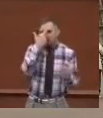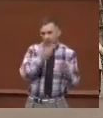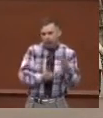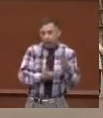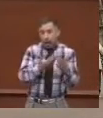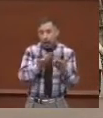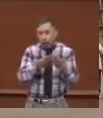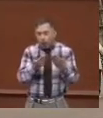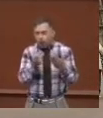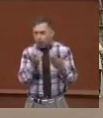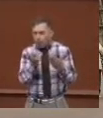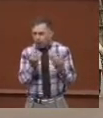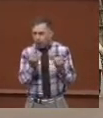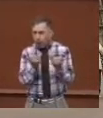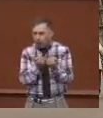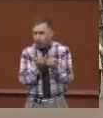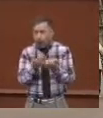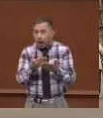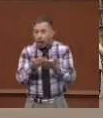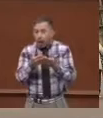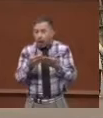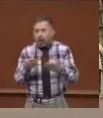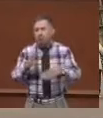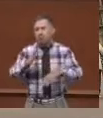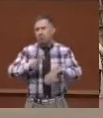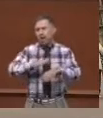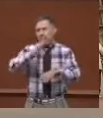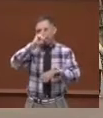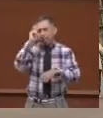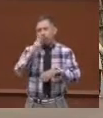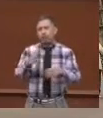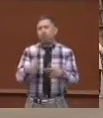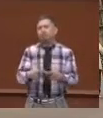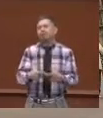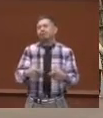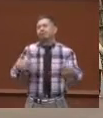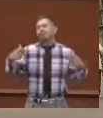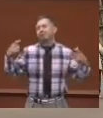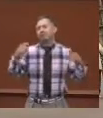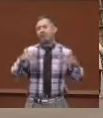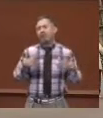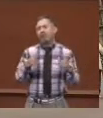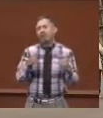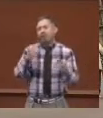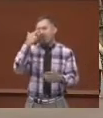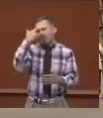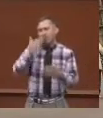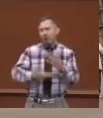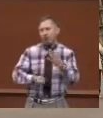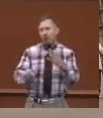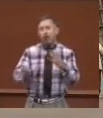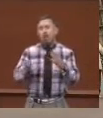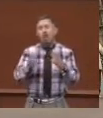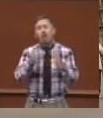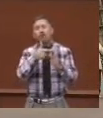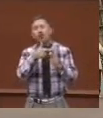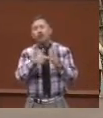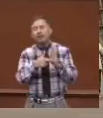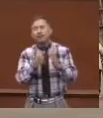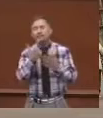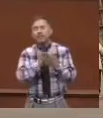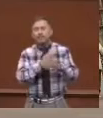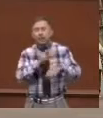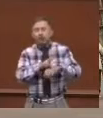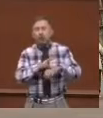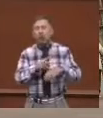esta ocasión en una magnitud mucho mayor, vulnerando las normas de fiscalización y afectando